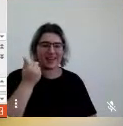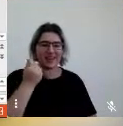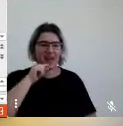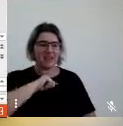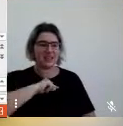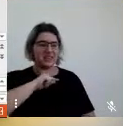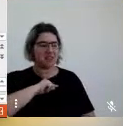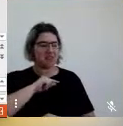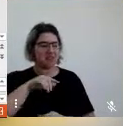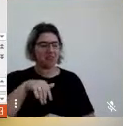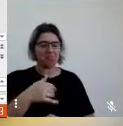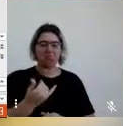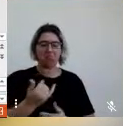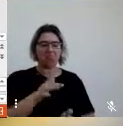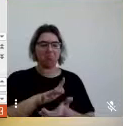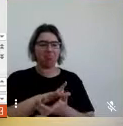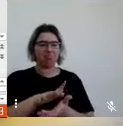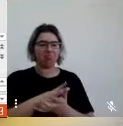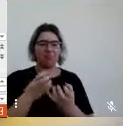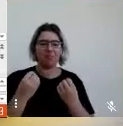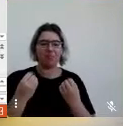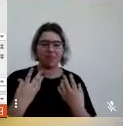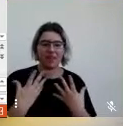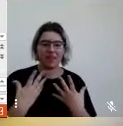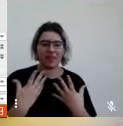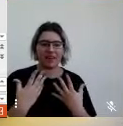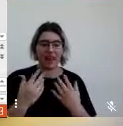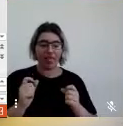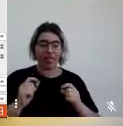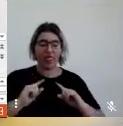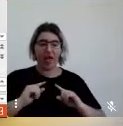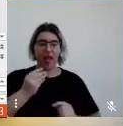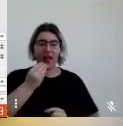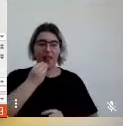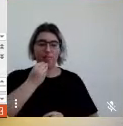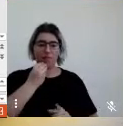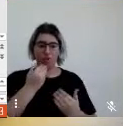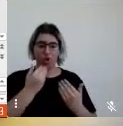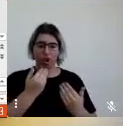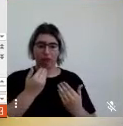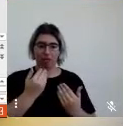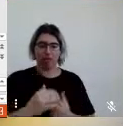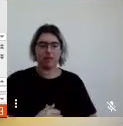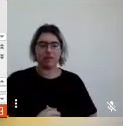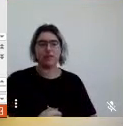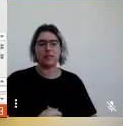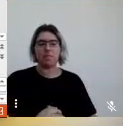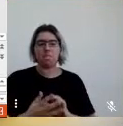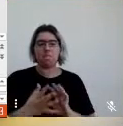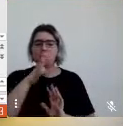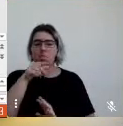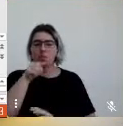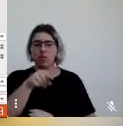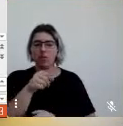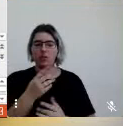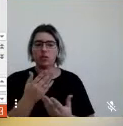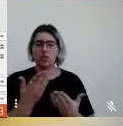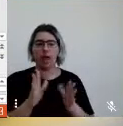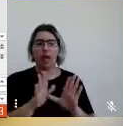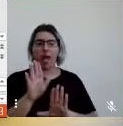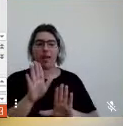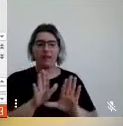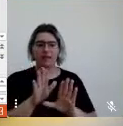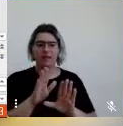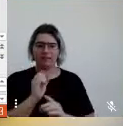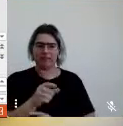la tranquilidad. Por eso muchas veces tenemos esa necesidad a nosotras las mujeres, nos